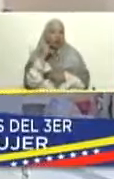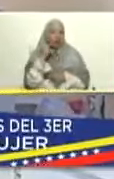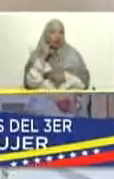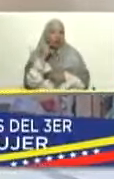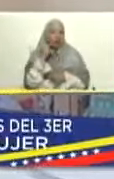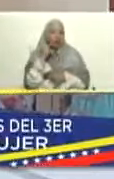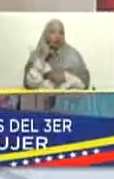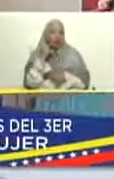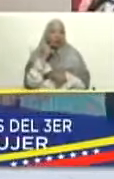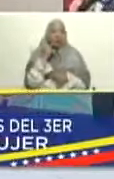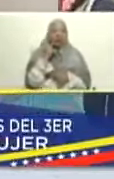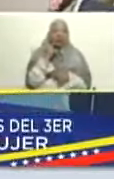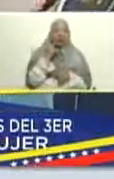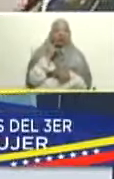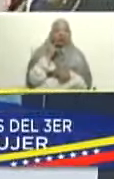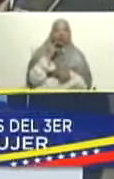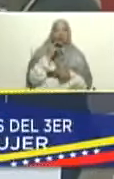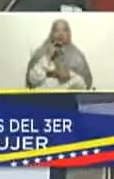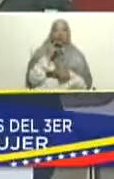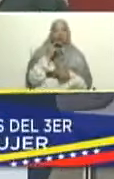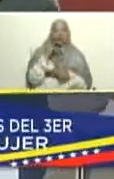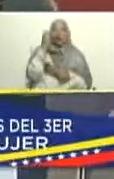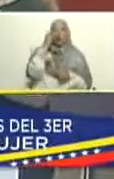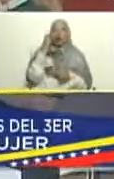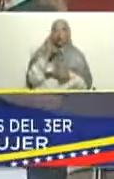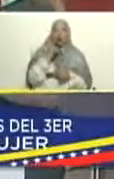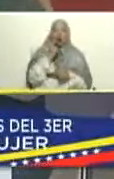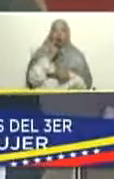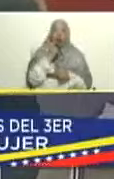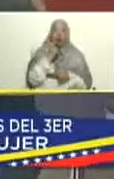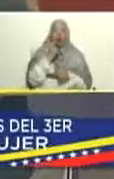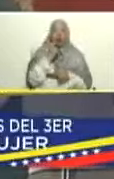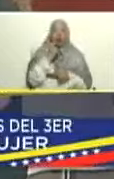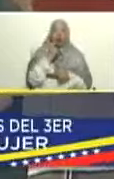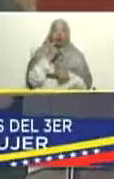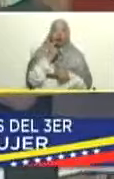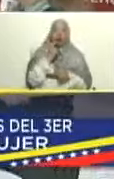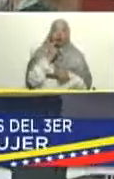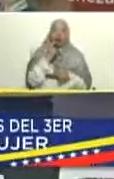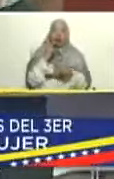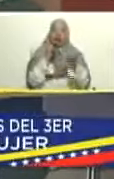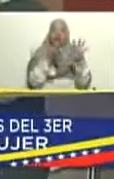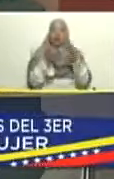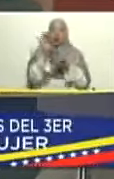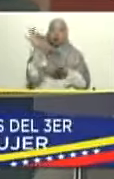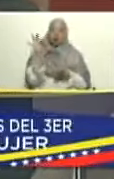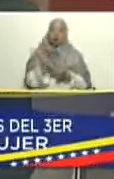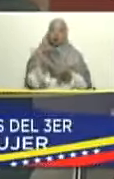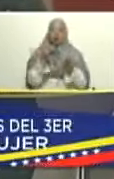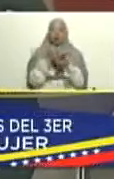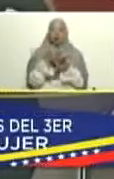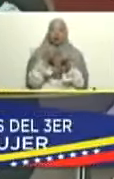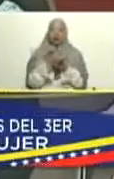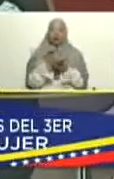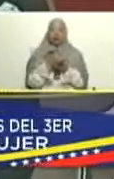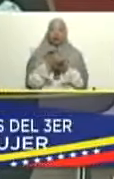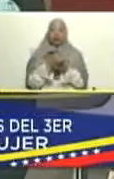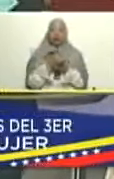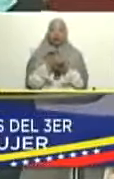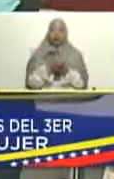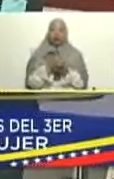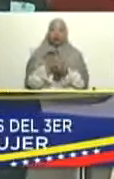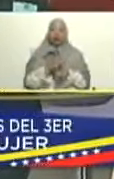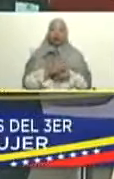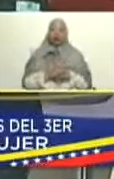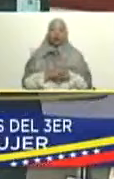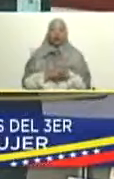Chirita. Ahí va a encontrar un chocolate de la semilla La Barra, 70%, y ese café que tiene el café y el